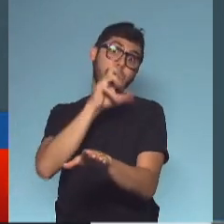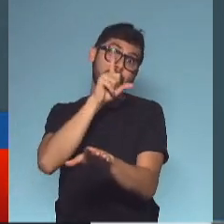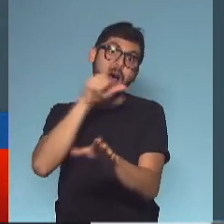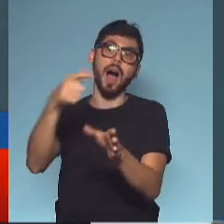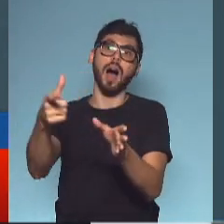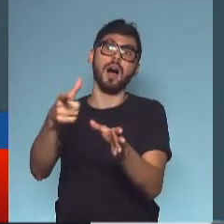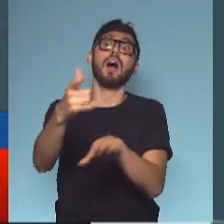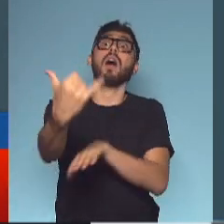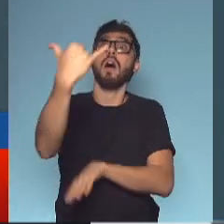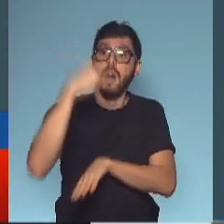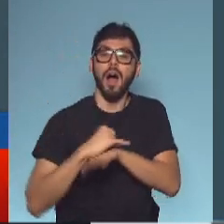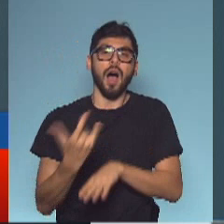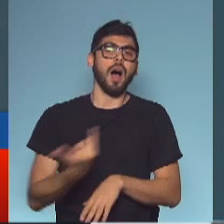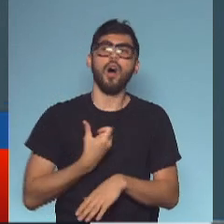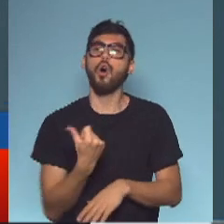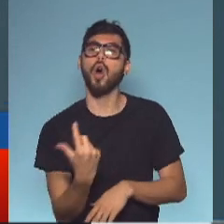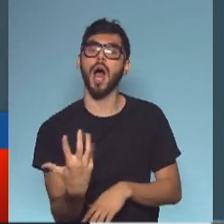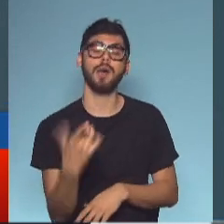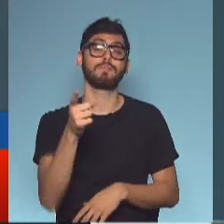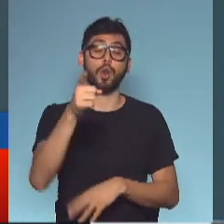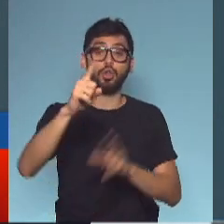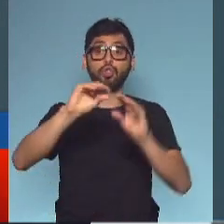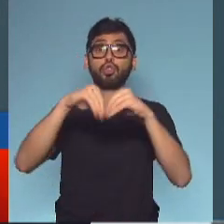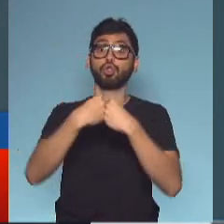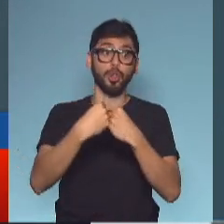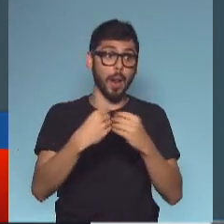sabemos qué cantidad trae, pero quiere decir que este número total va a